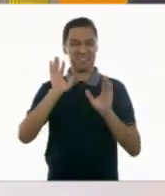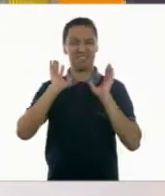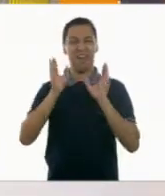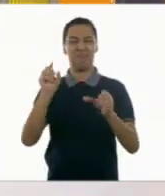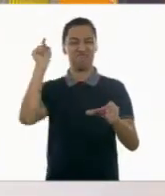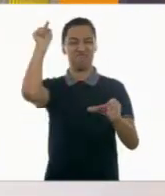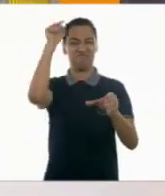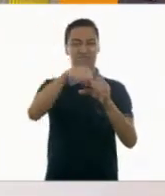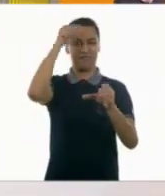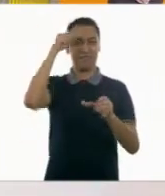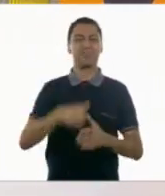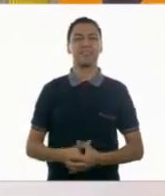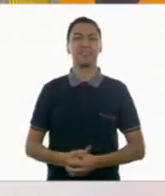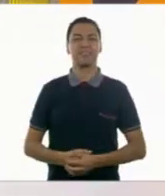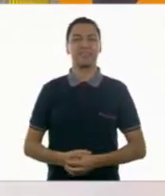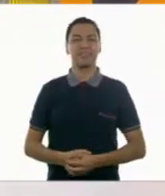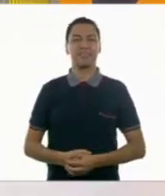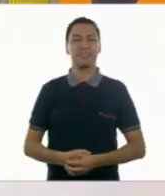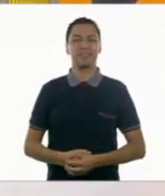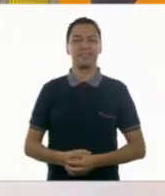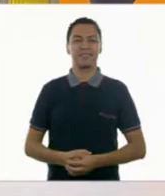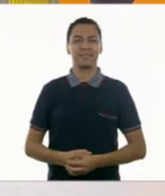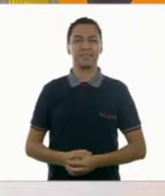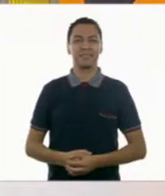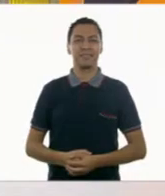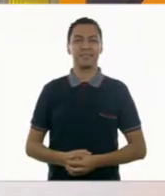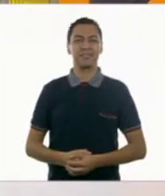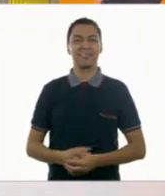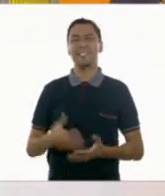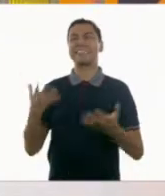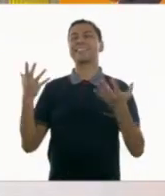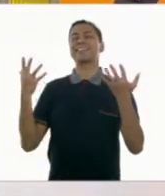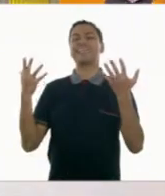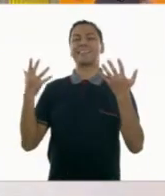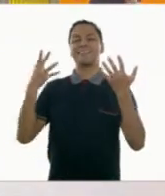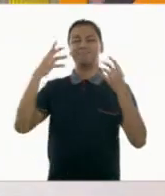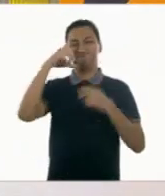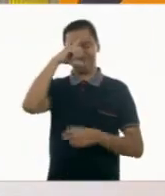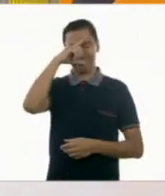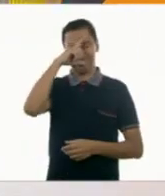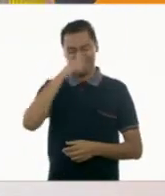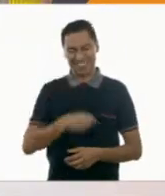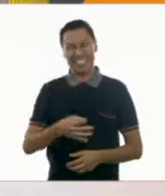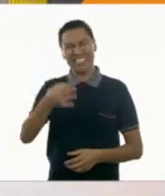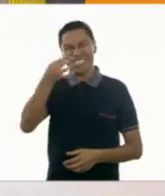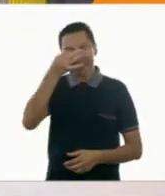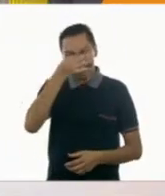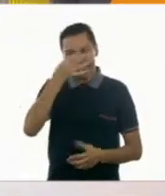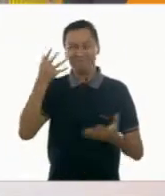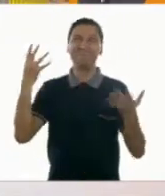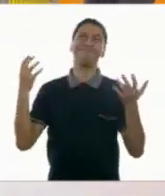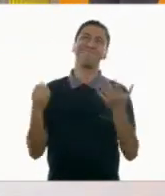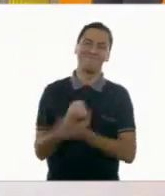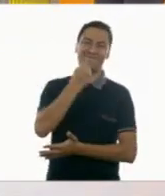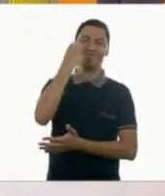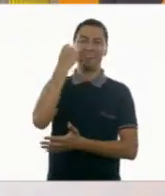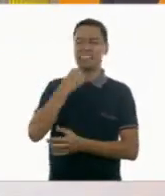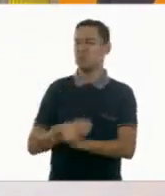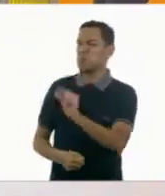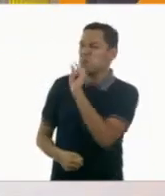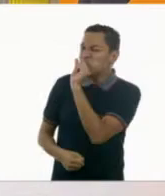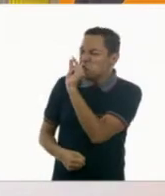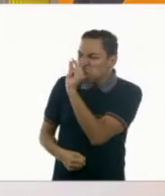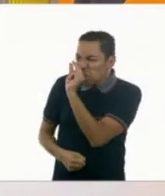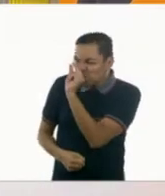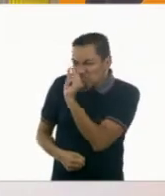encestaron 10 veces y Ale sigue aquí. ¡Ay, no pensé! ¡Casi! Estuviste a punto, Ale. A